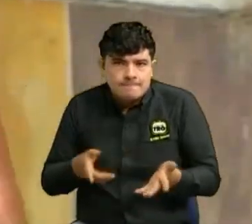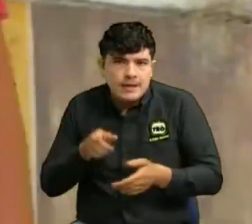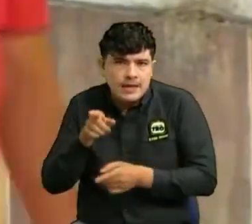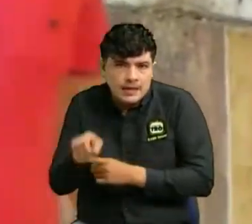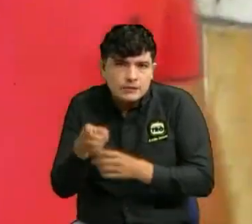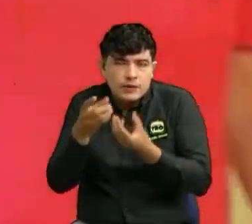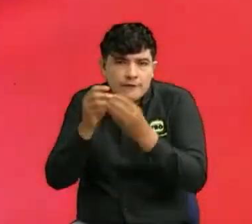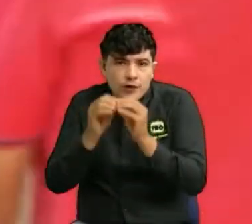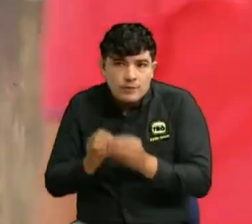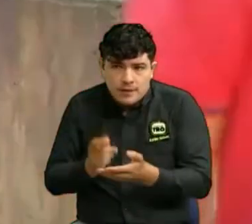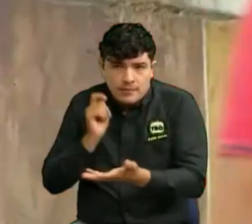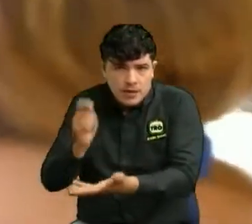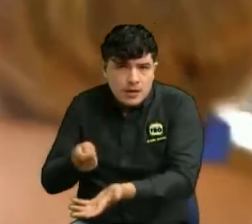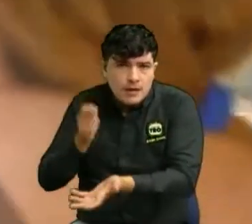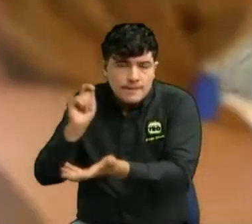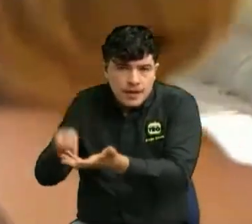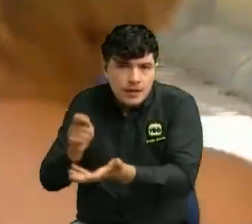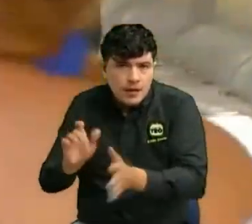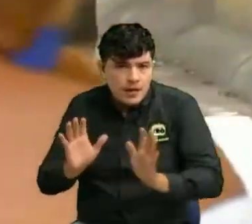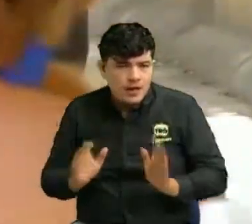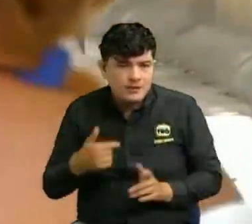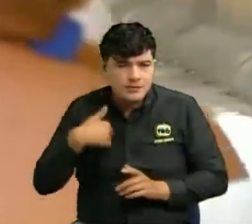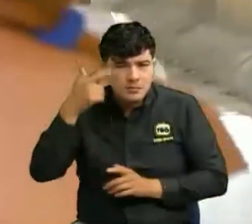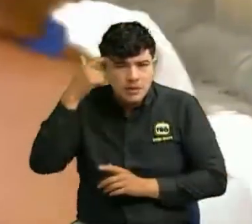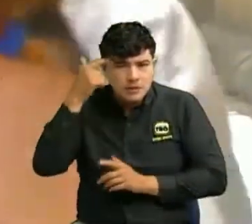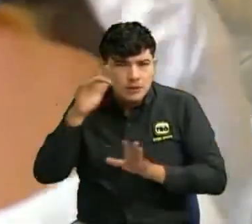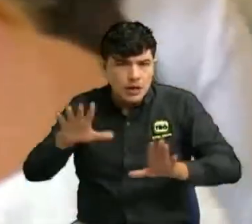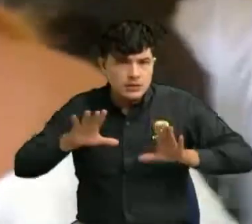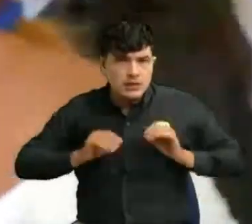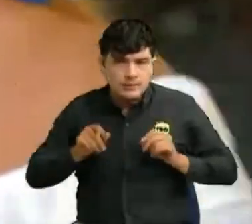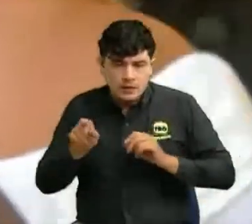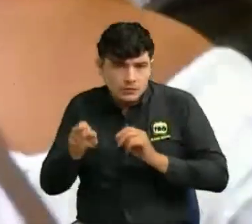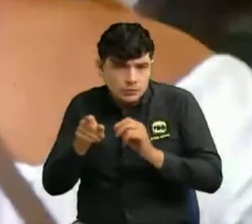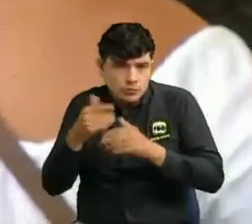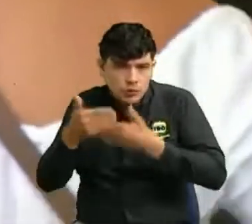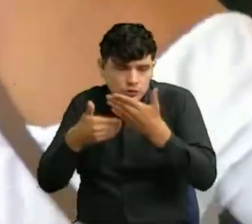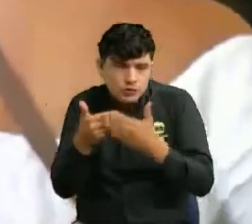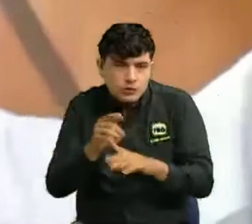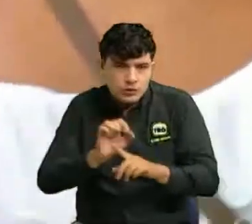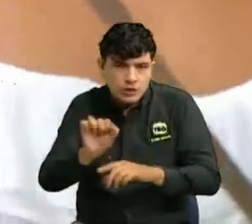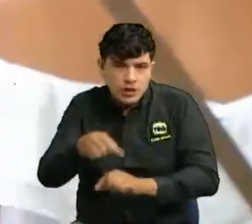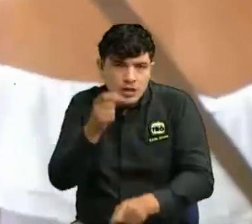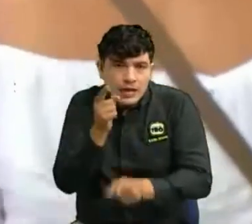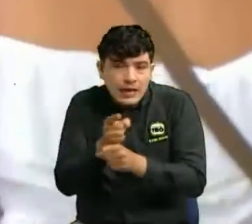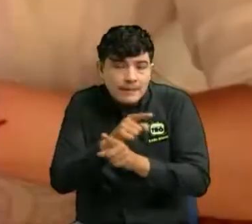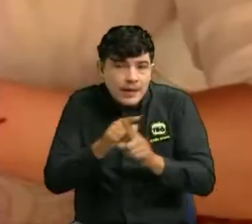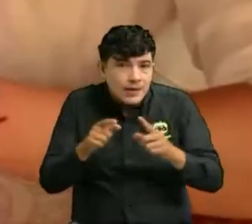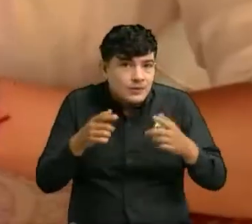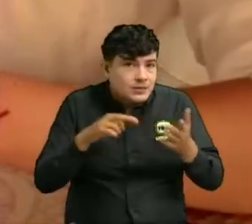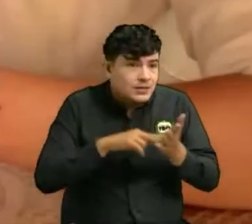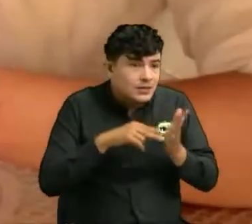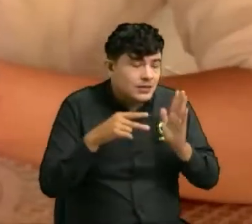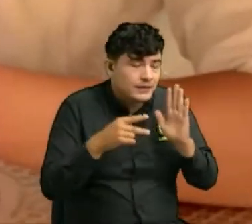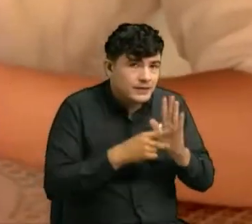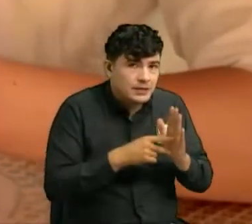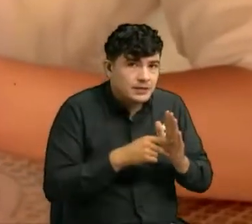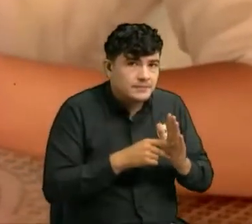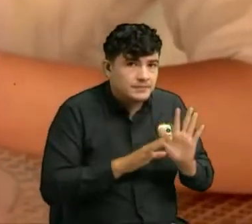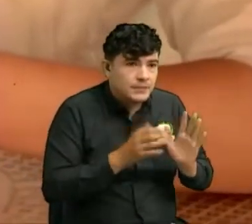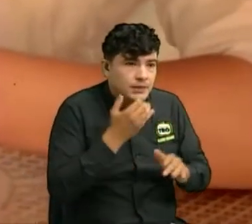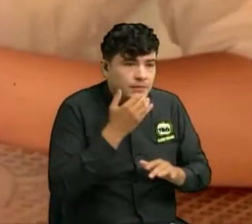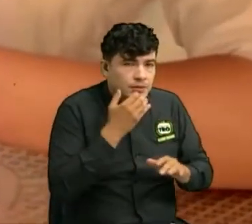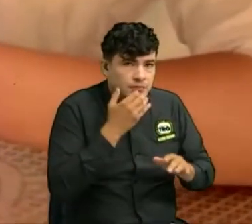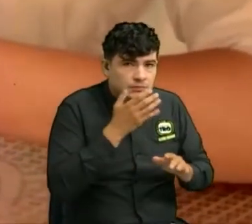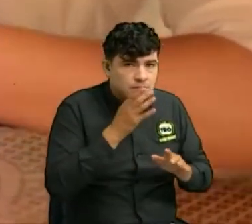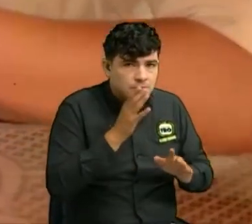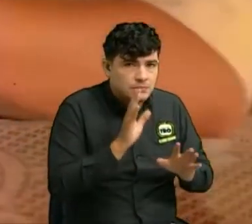esto es una manera de ir cotizando, me parece que es acertada la figura. Pero cuando ya estamos hablando de hacer retiros, de lo